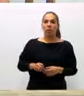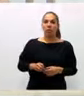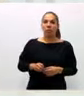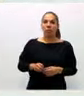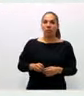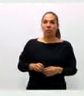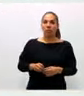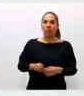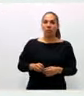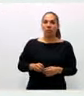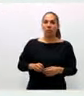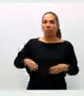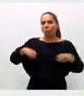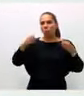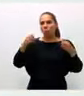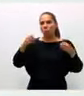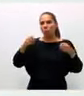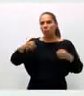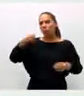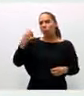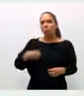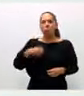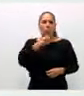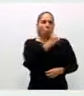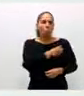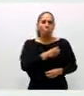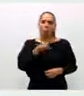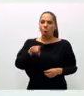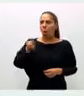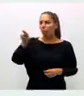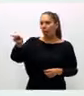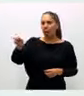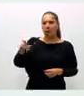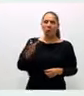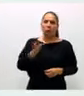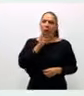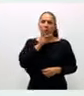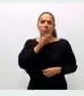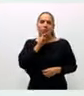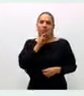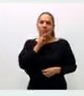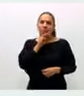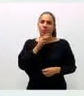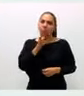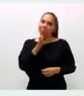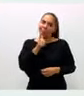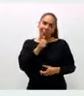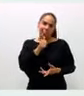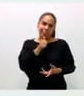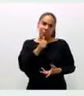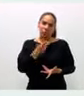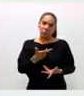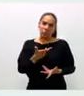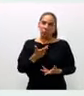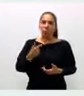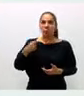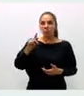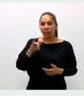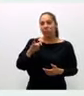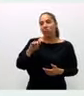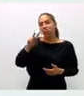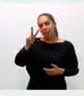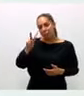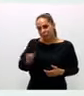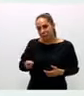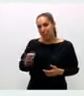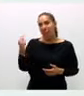a atenderse en instituciones públicas o privadas porque los maestros no lo podemos todo. Es totalmente cierto.